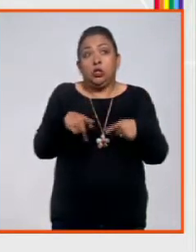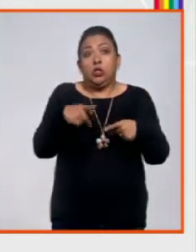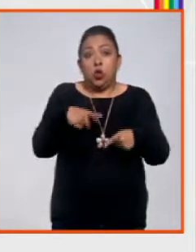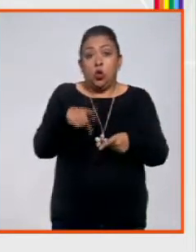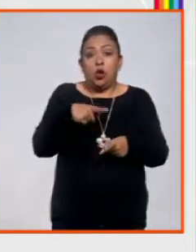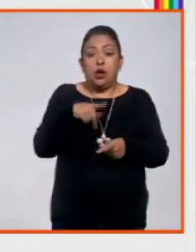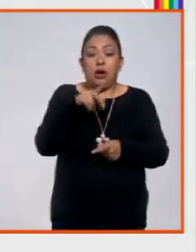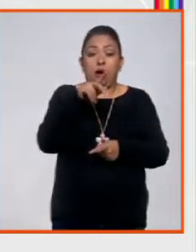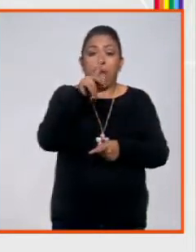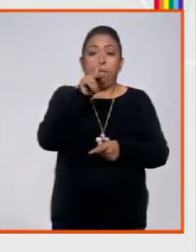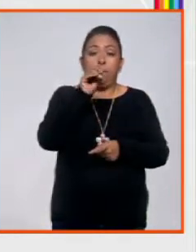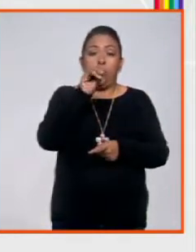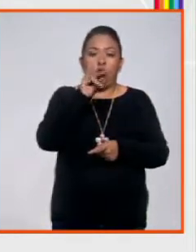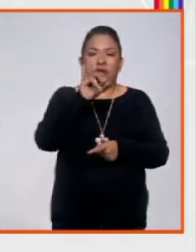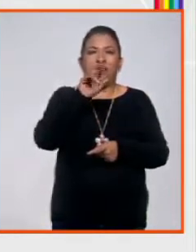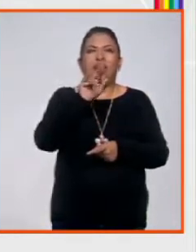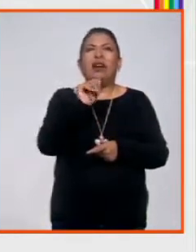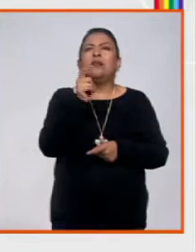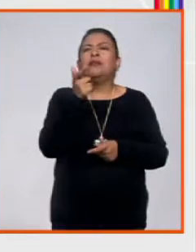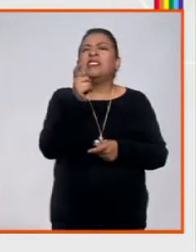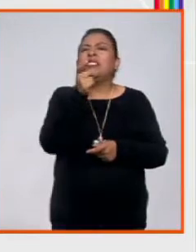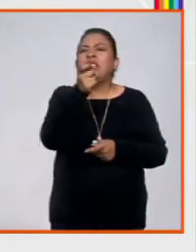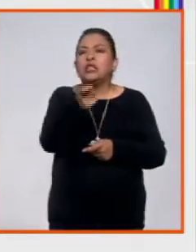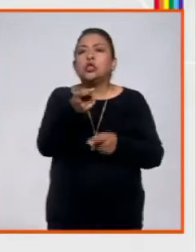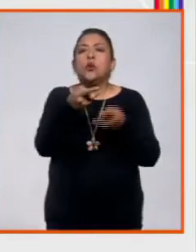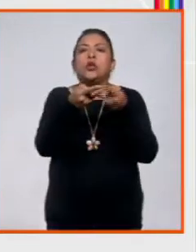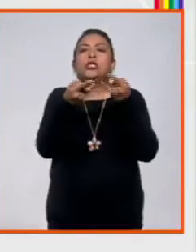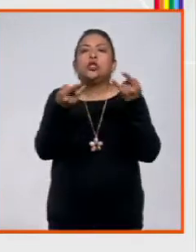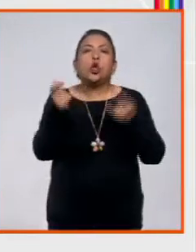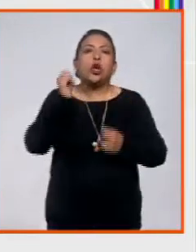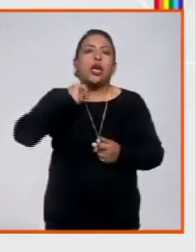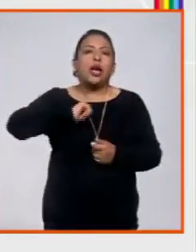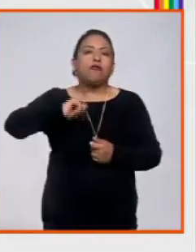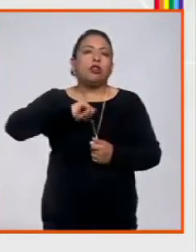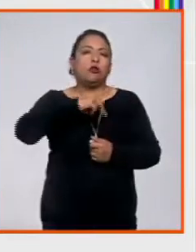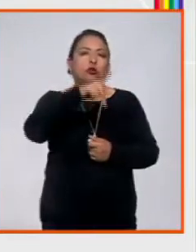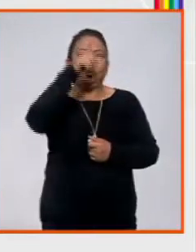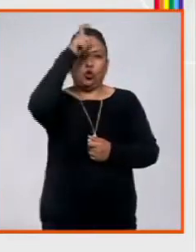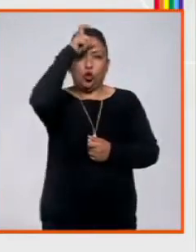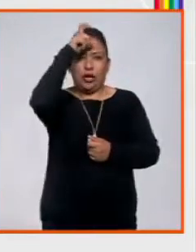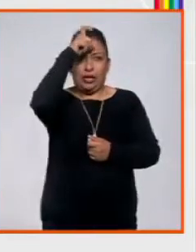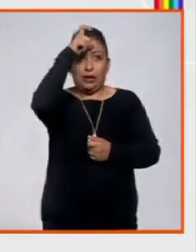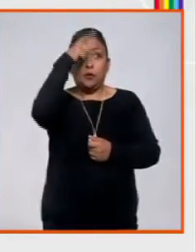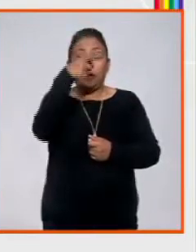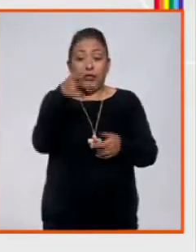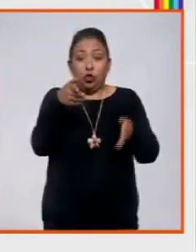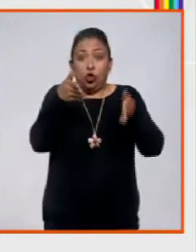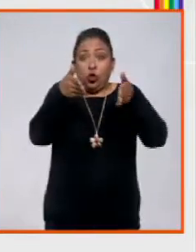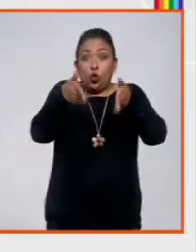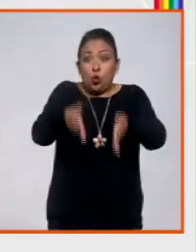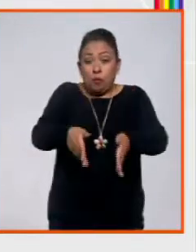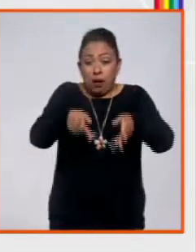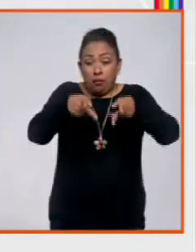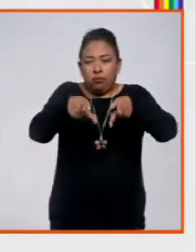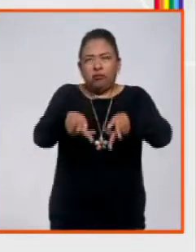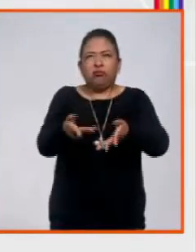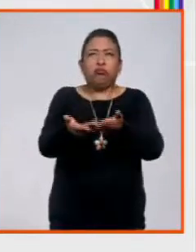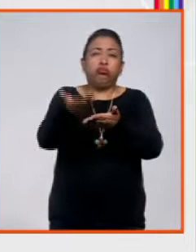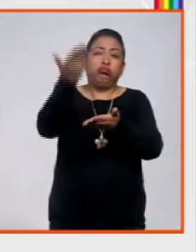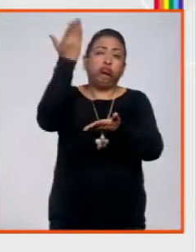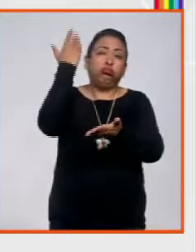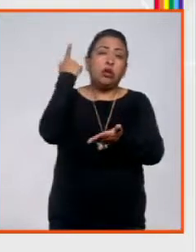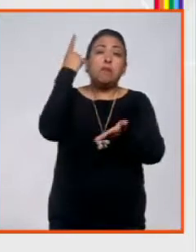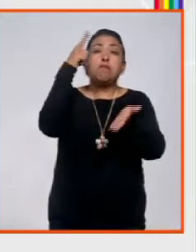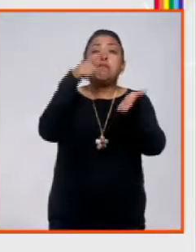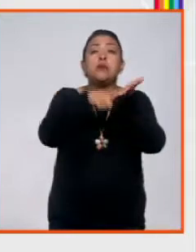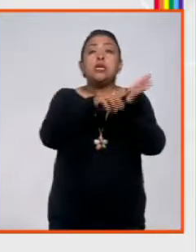que tiene mucho que ver con la historia antigua de egipto estamos hablando de una tumba que data de más o menos